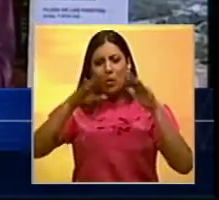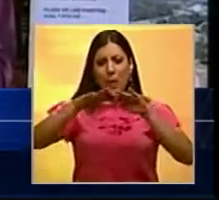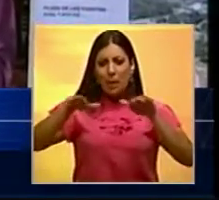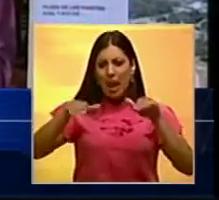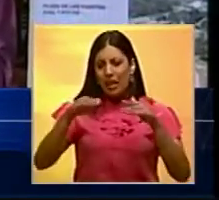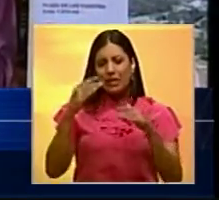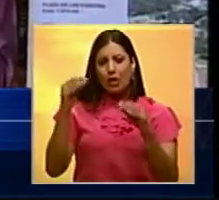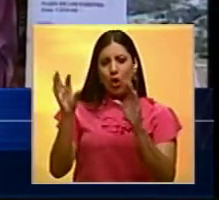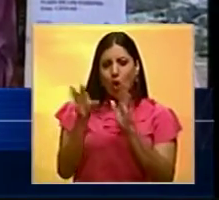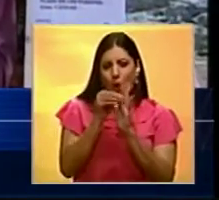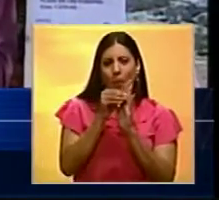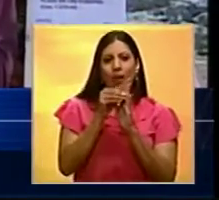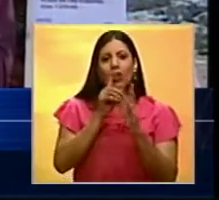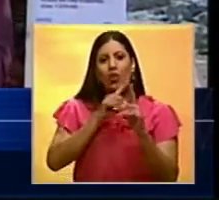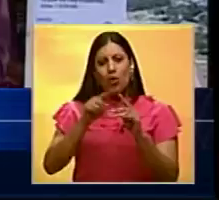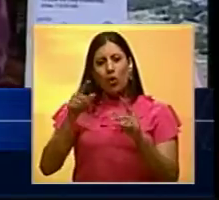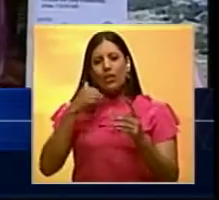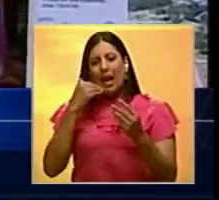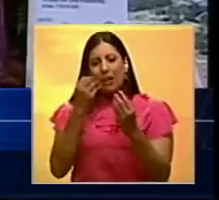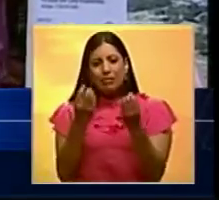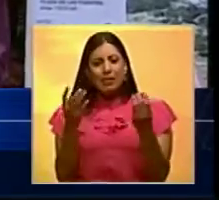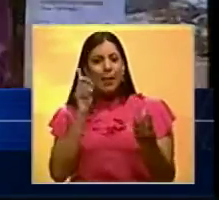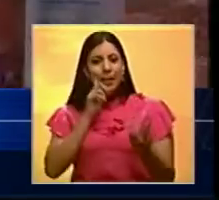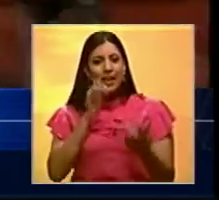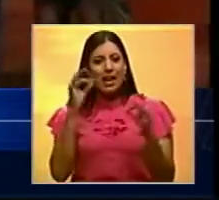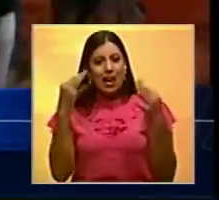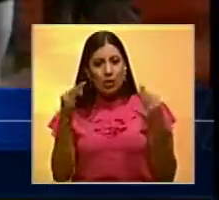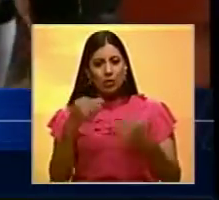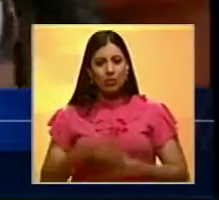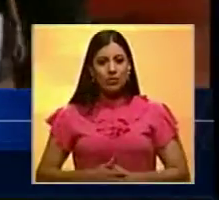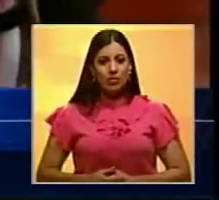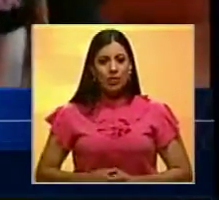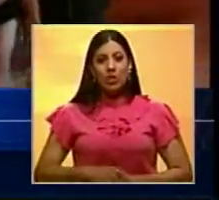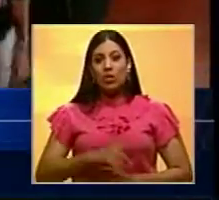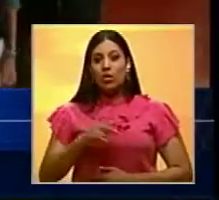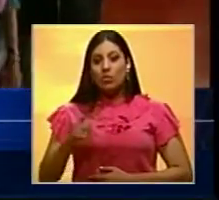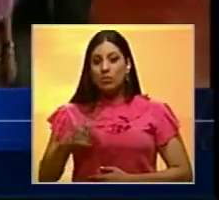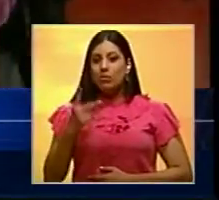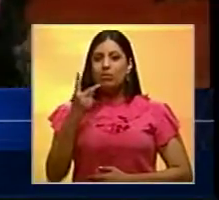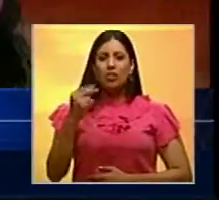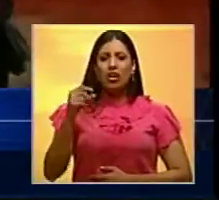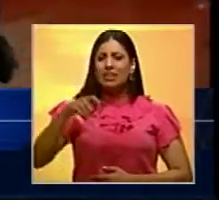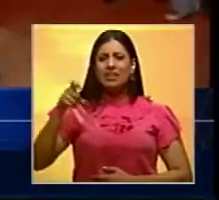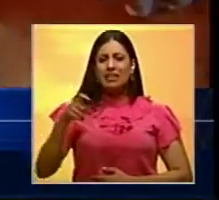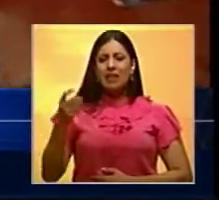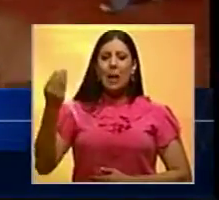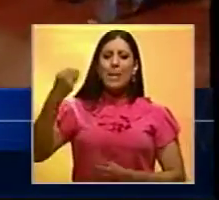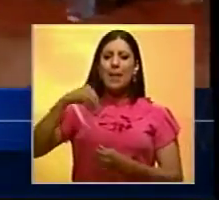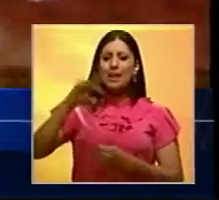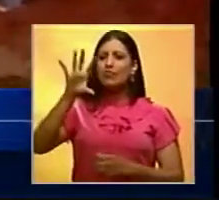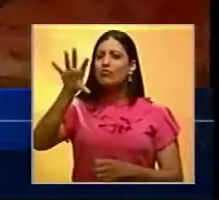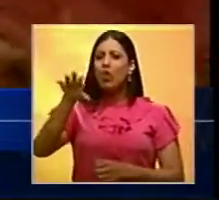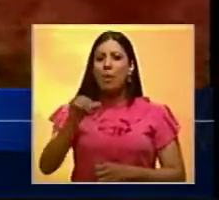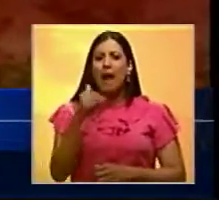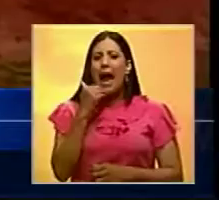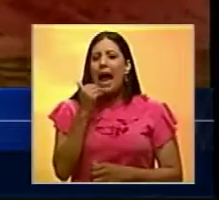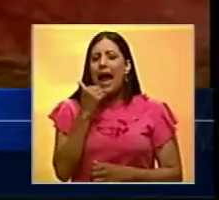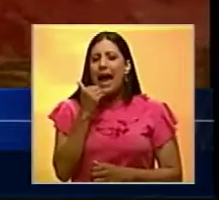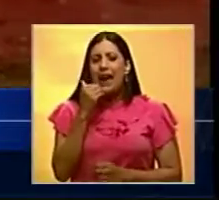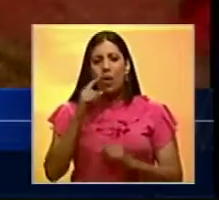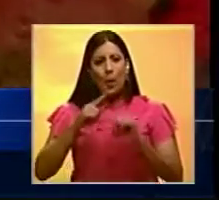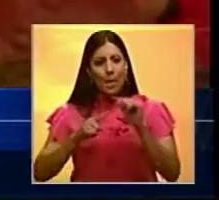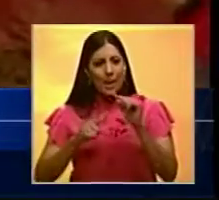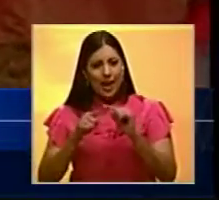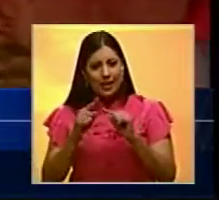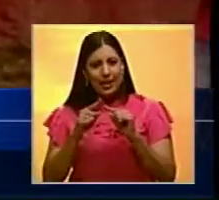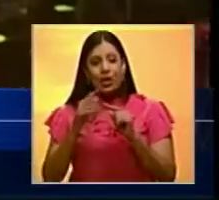playa, de canchas de grama artificial, de grama natural. No fue necesario adquirir ningún tipo de